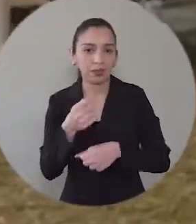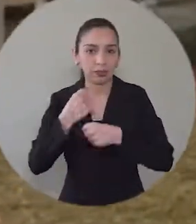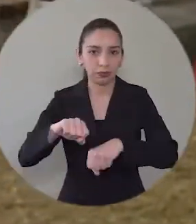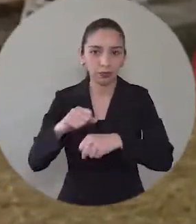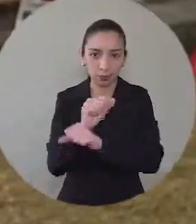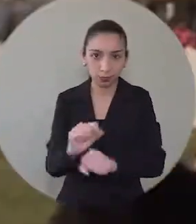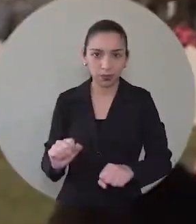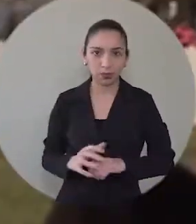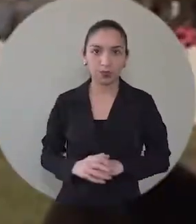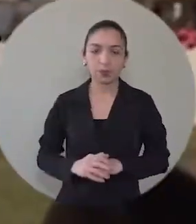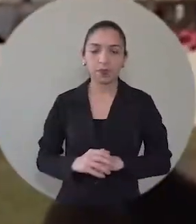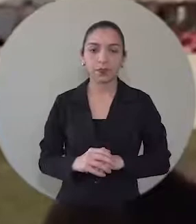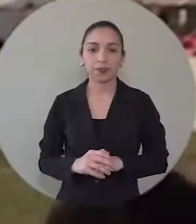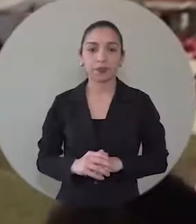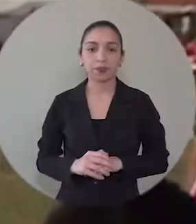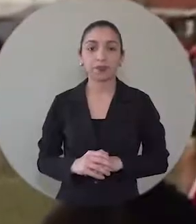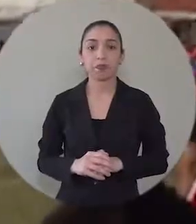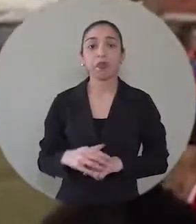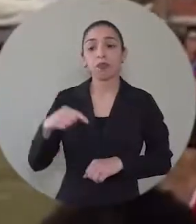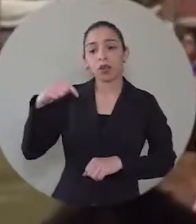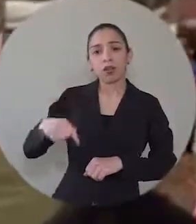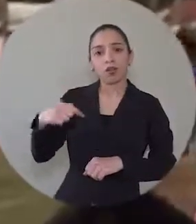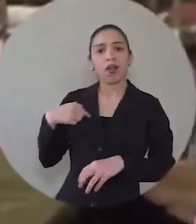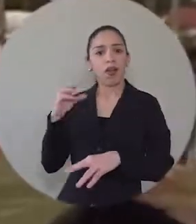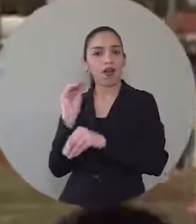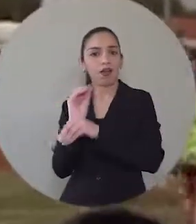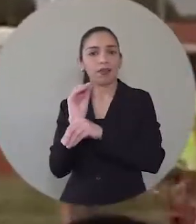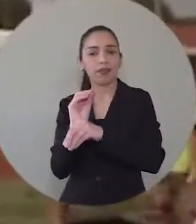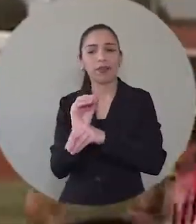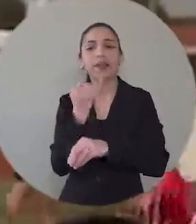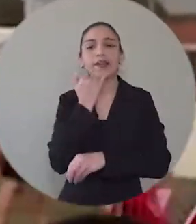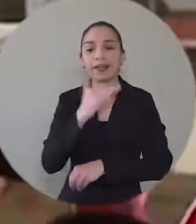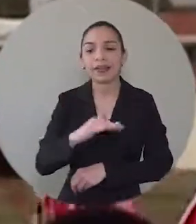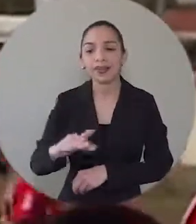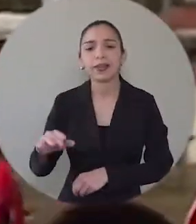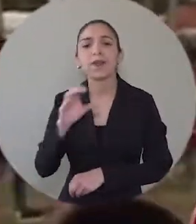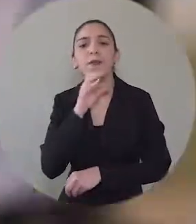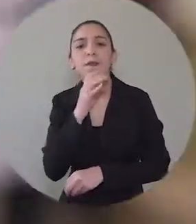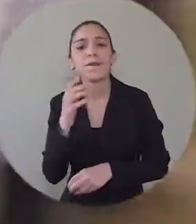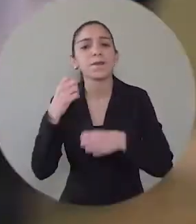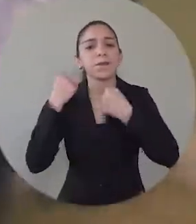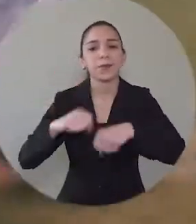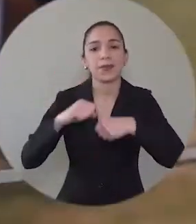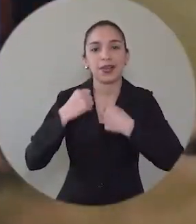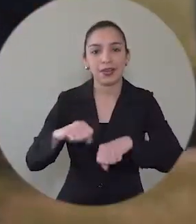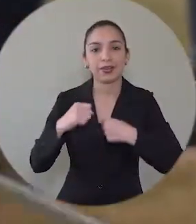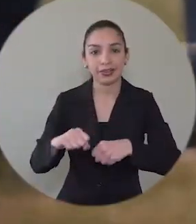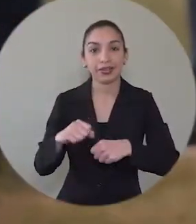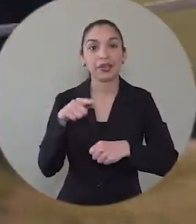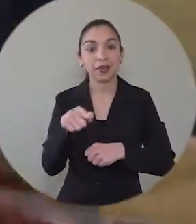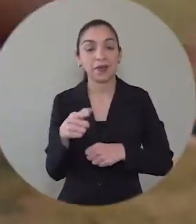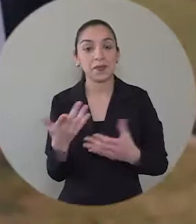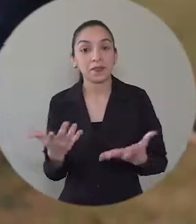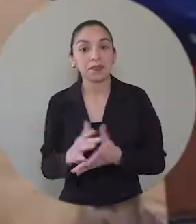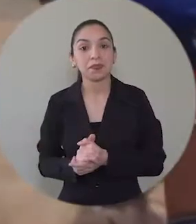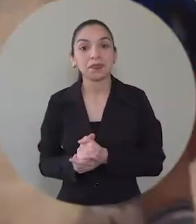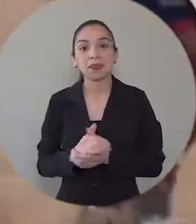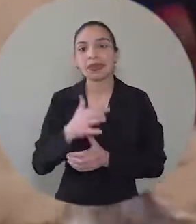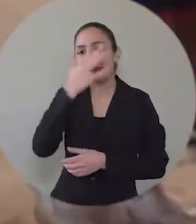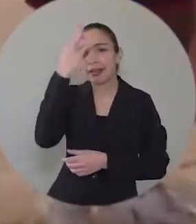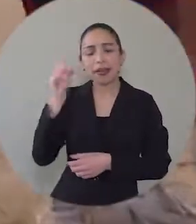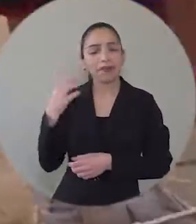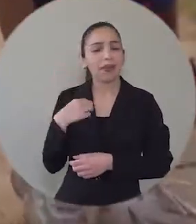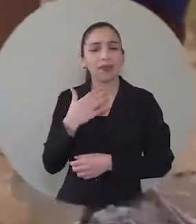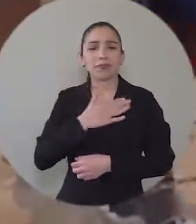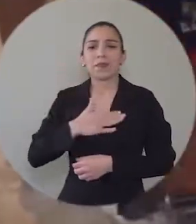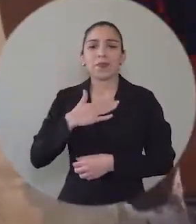esos deportes. Y hoy estoy acá enseñándole a unos niños cómo se practica este deporte. La verdad que me siento muy